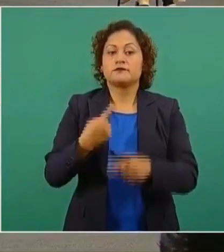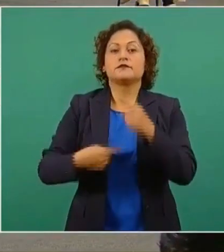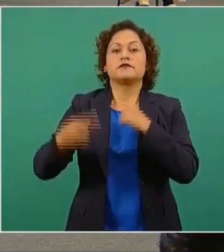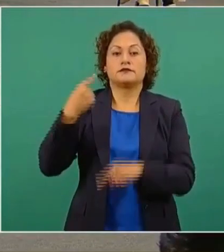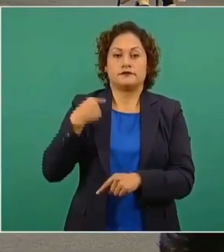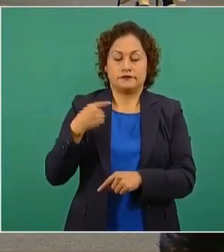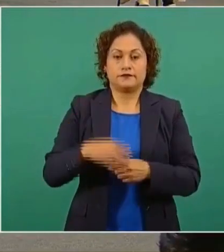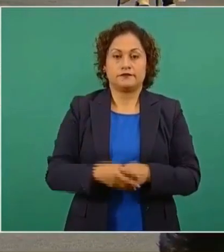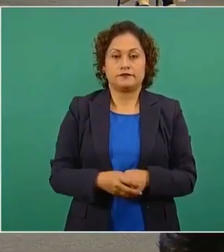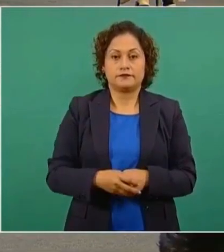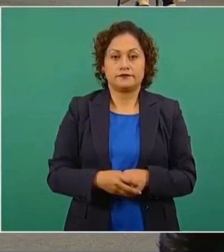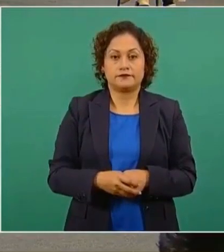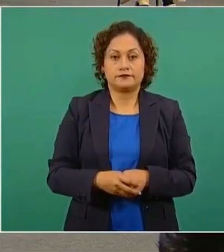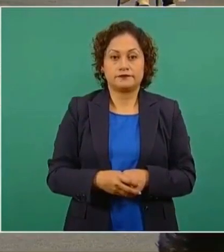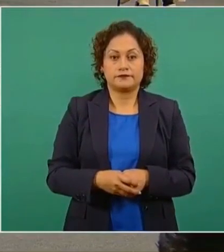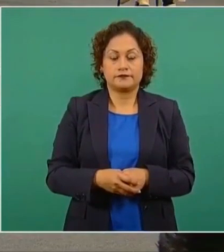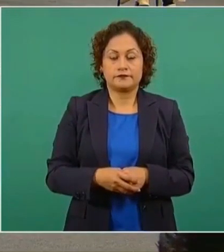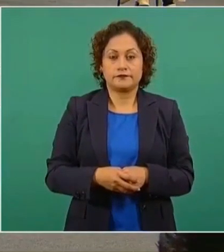La anterior,